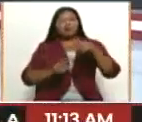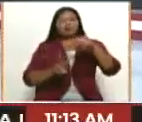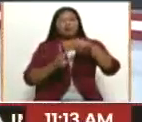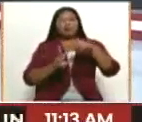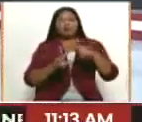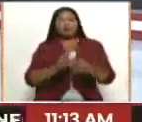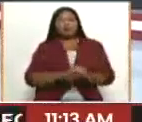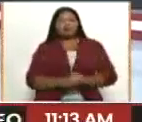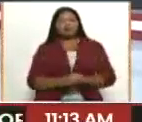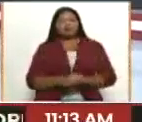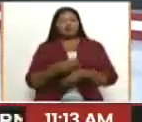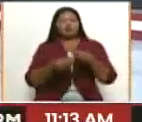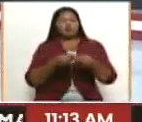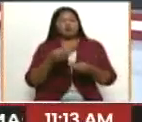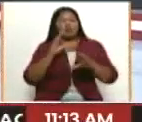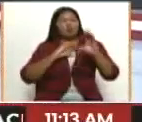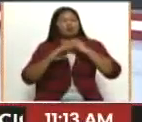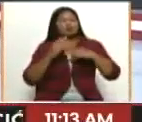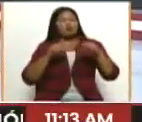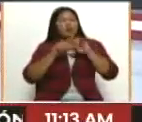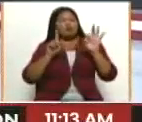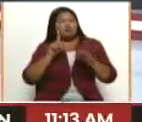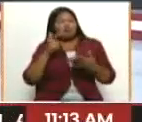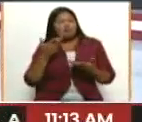hacía de la comunicación